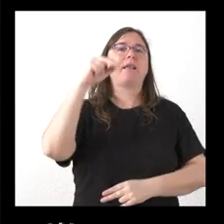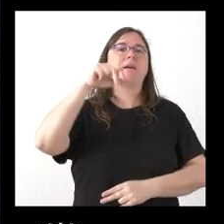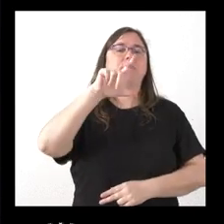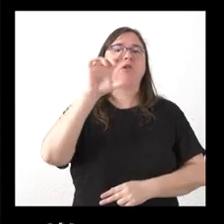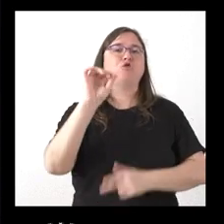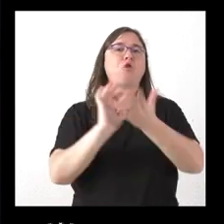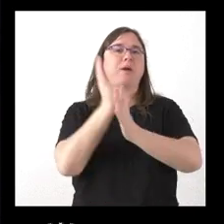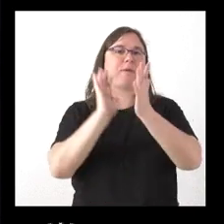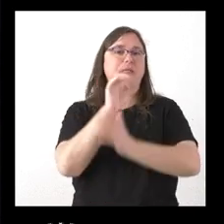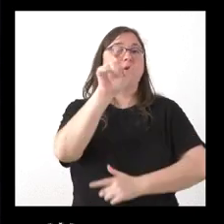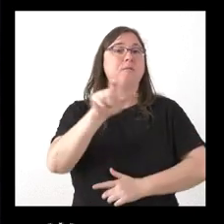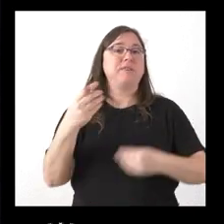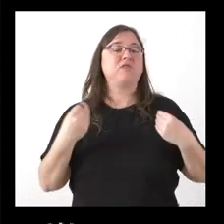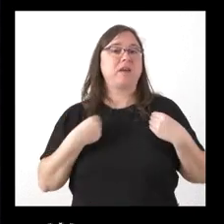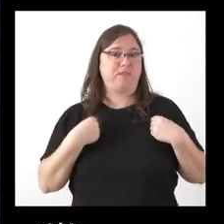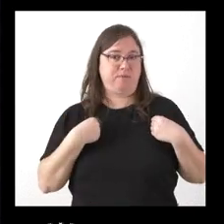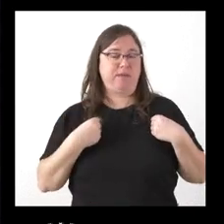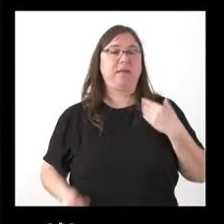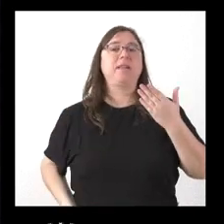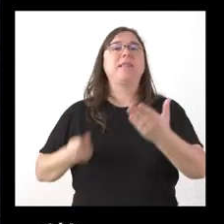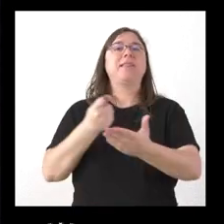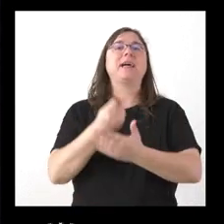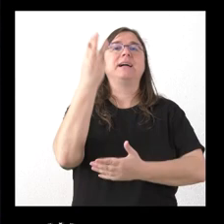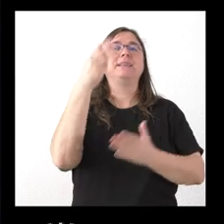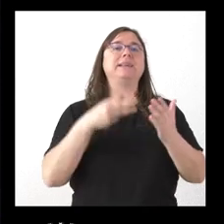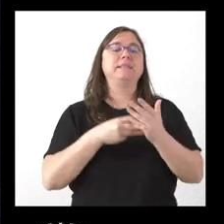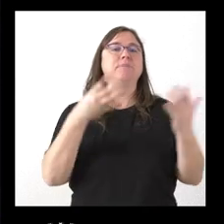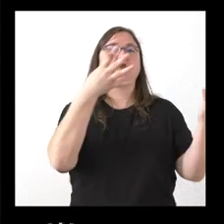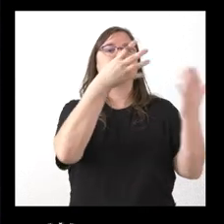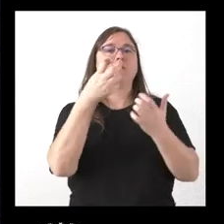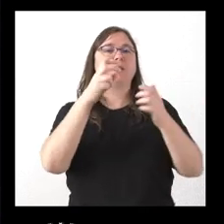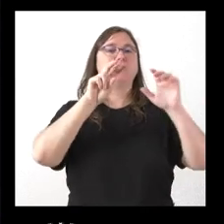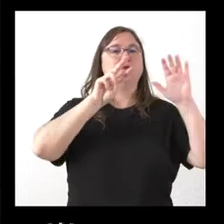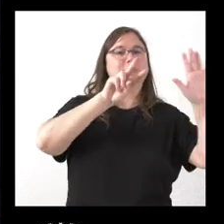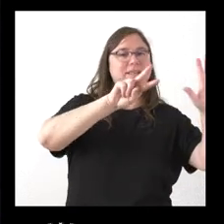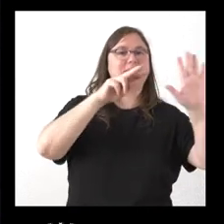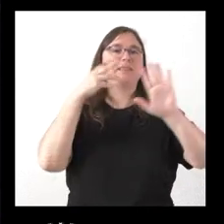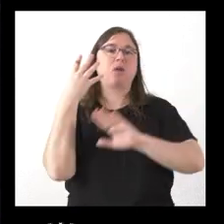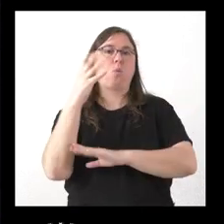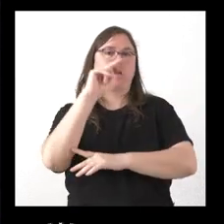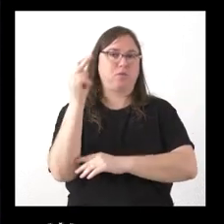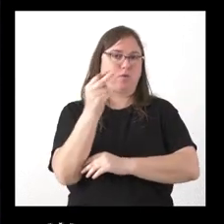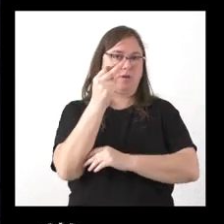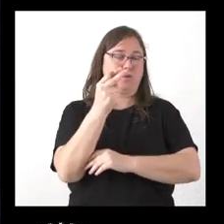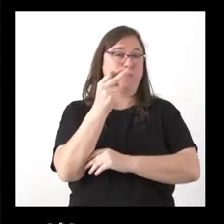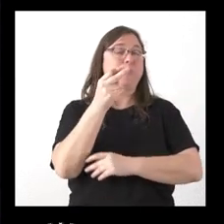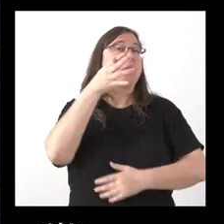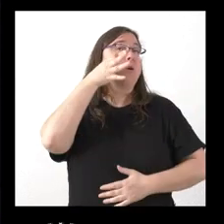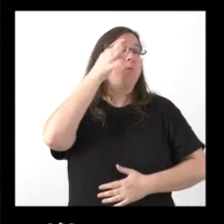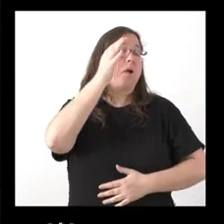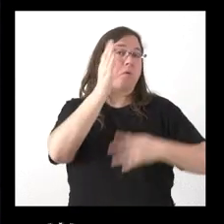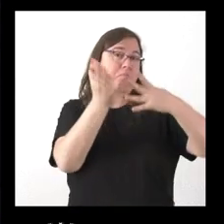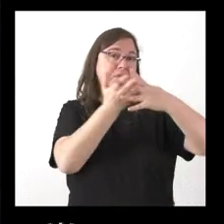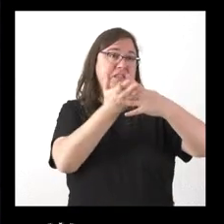nueve habitantes y recibe 3.974 euros y un municipio que está en la escala intermedia